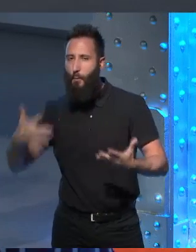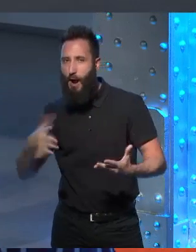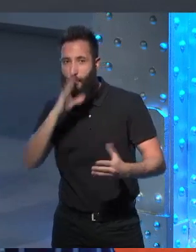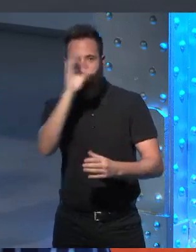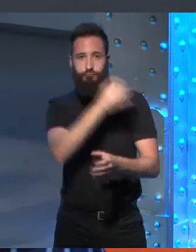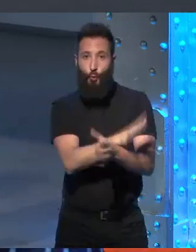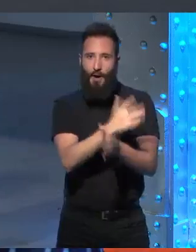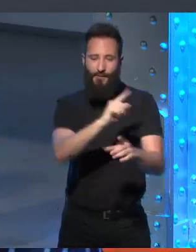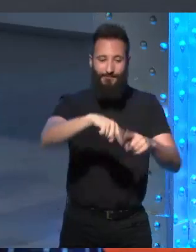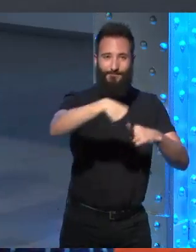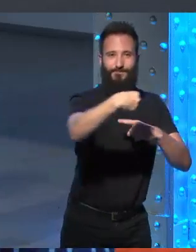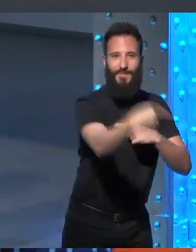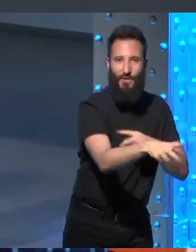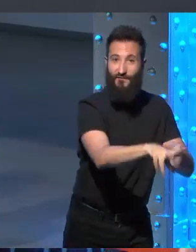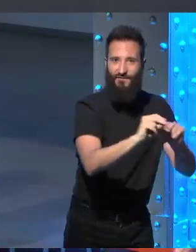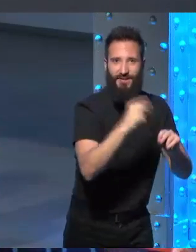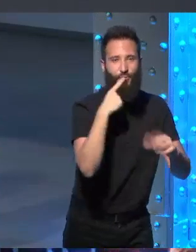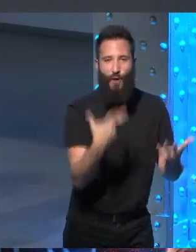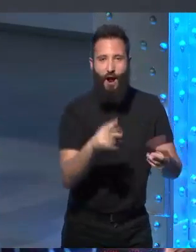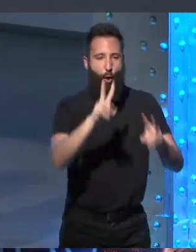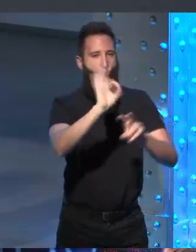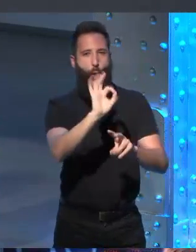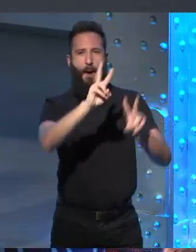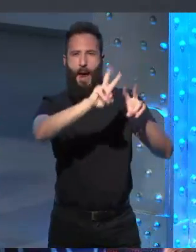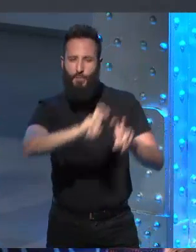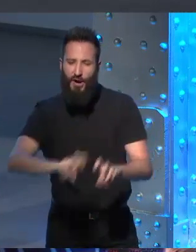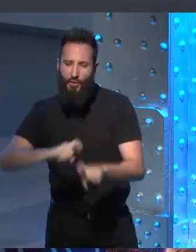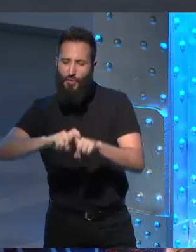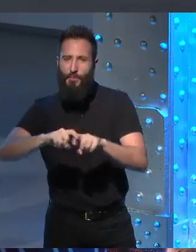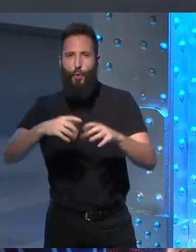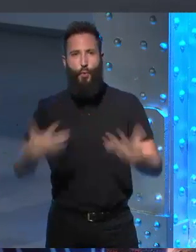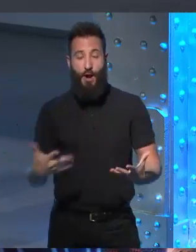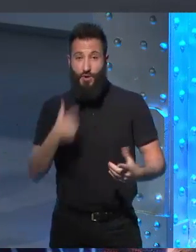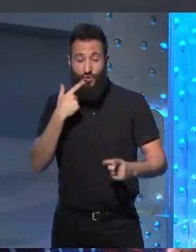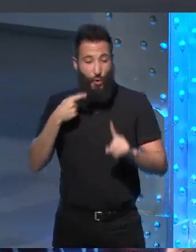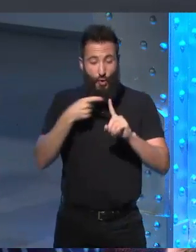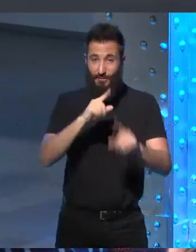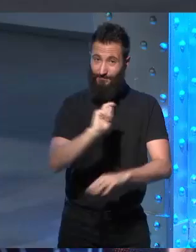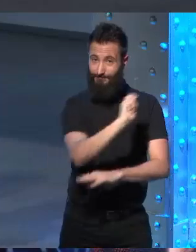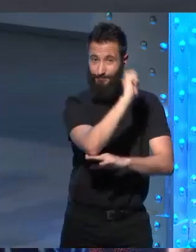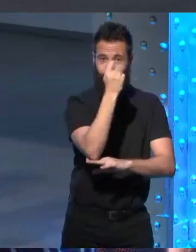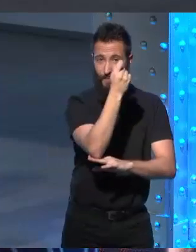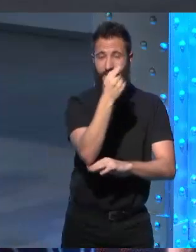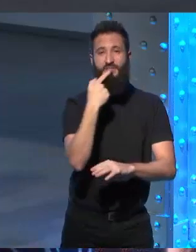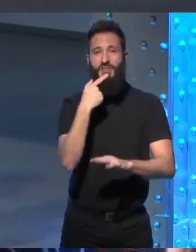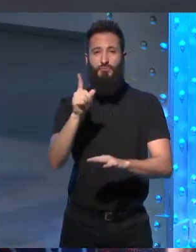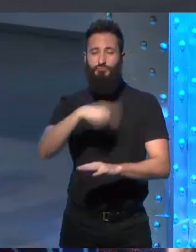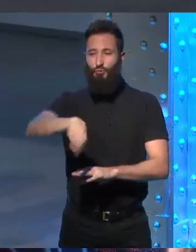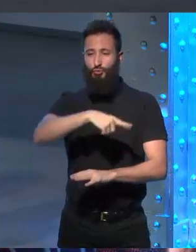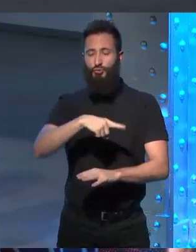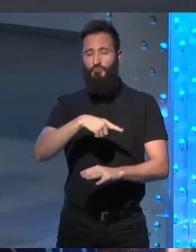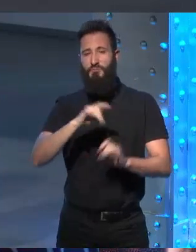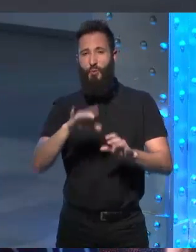este juego, de qué tipo de exploración. Para conseguir todo esto, básicamente lo que usamos son disciplinas de experiencia de